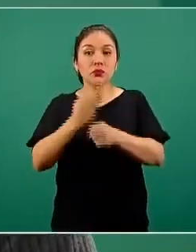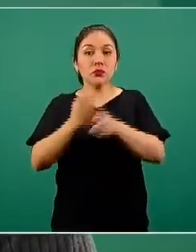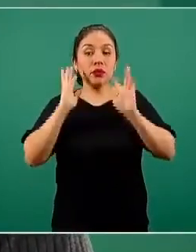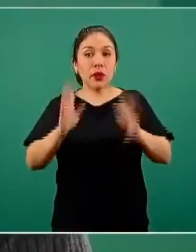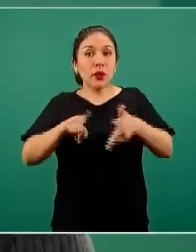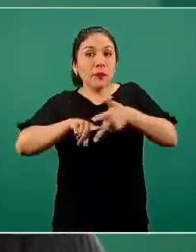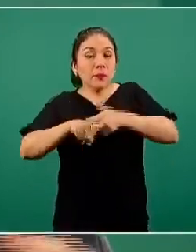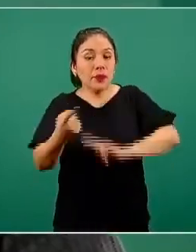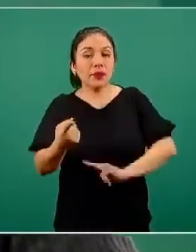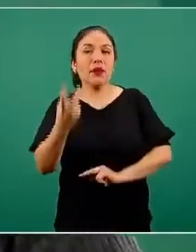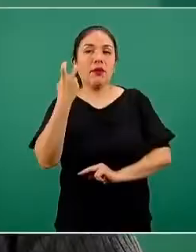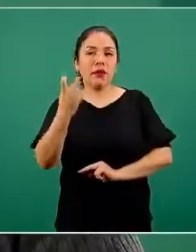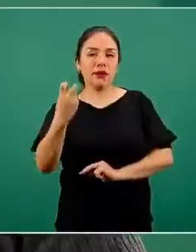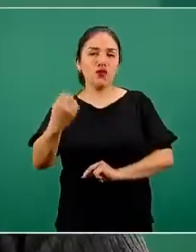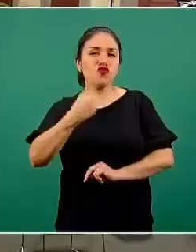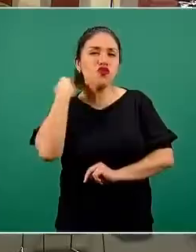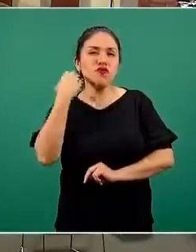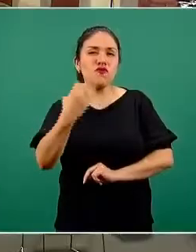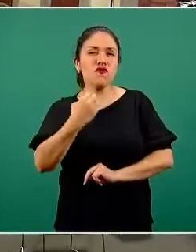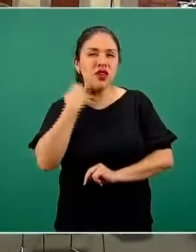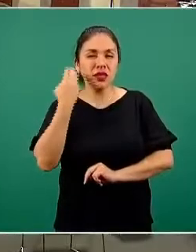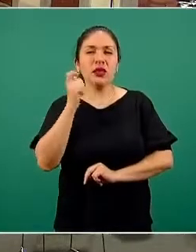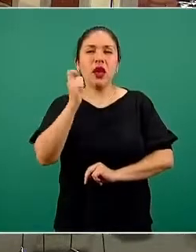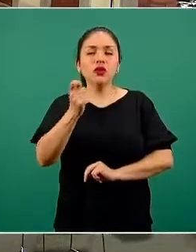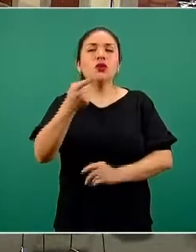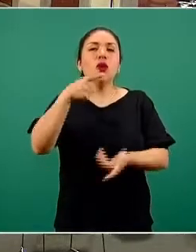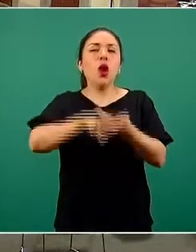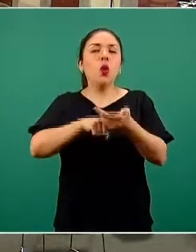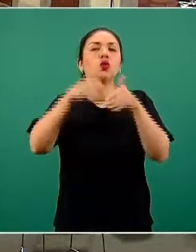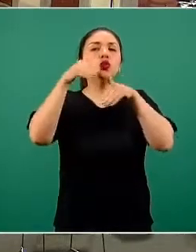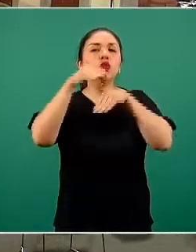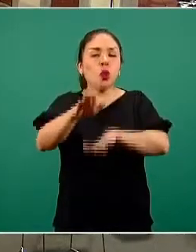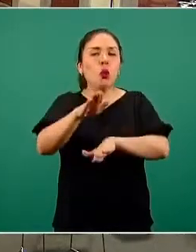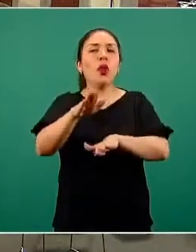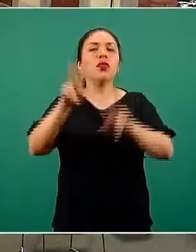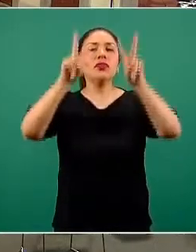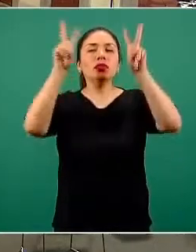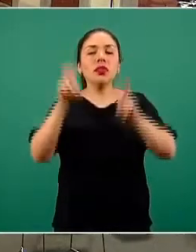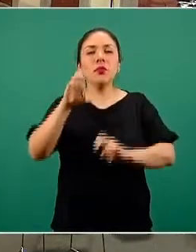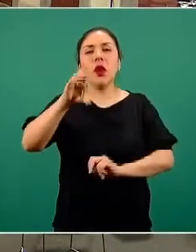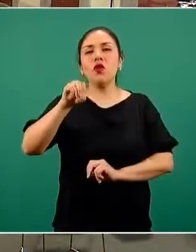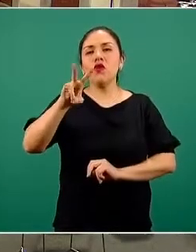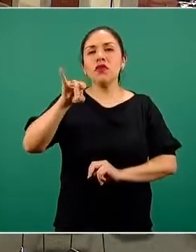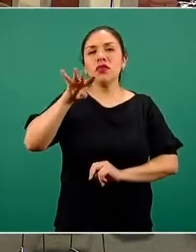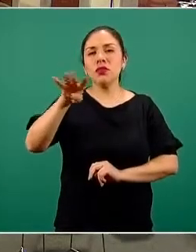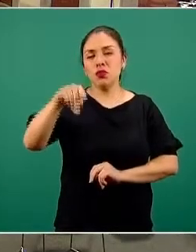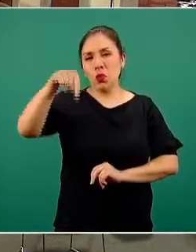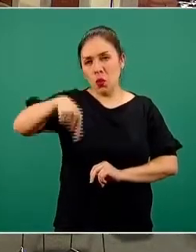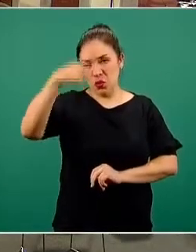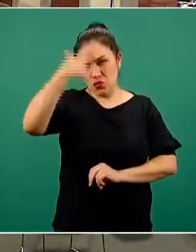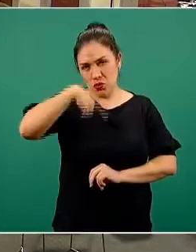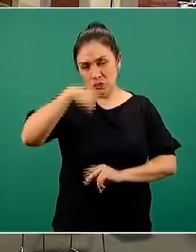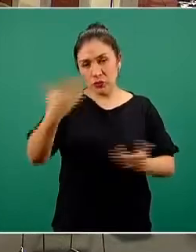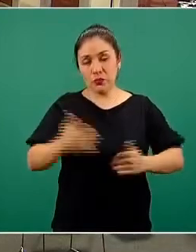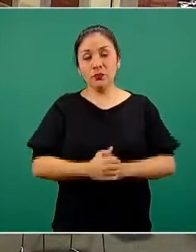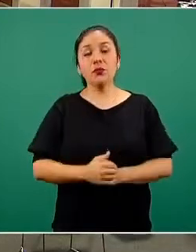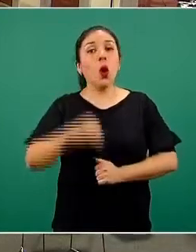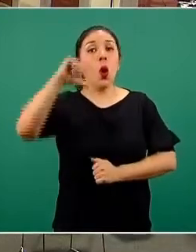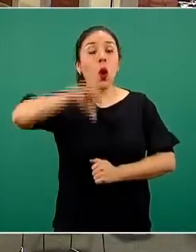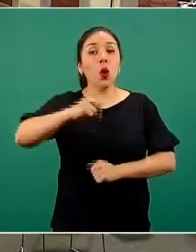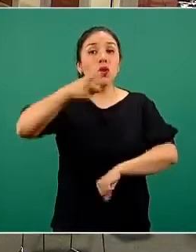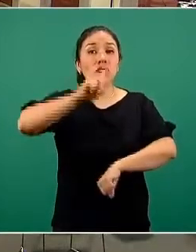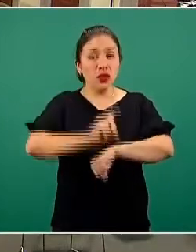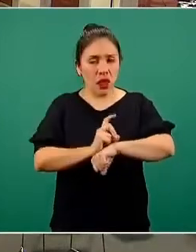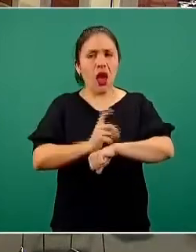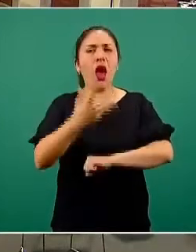a nuestra conferencia de prensa en relación a COVID-19 en México de esta noche. El día de hoy